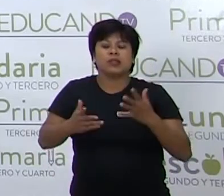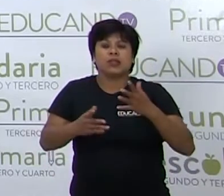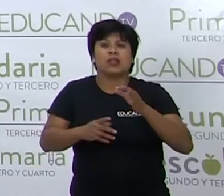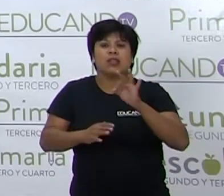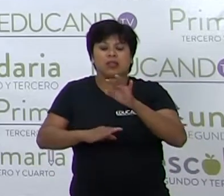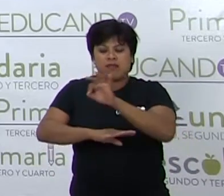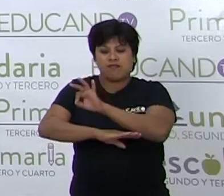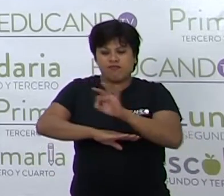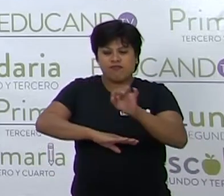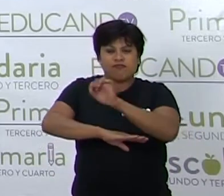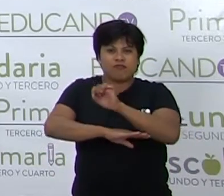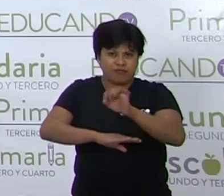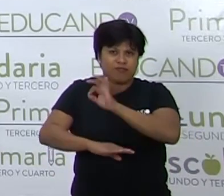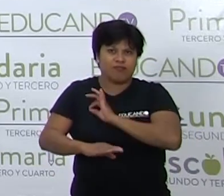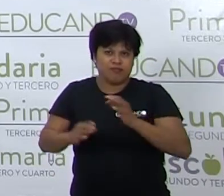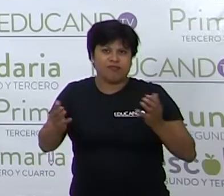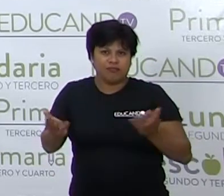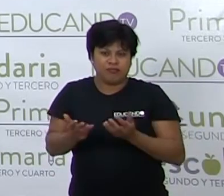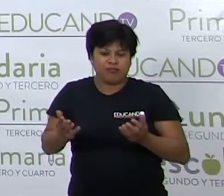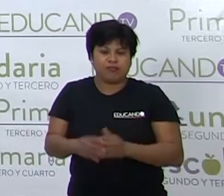también acá